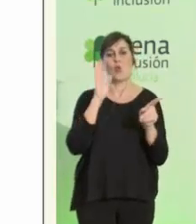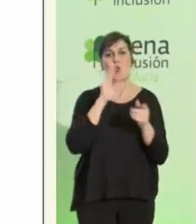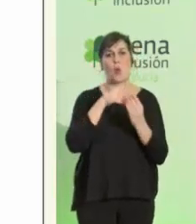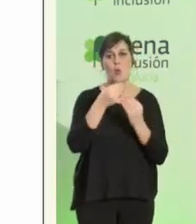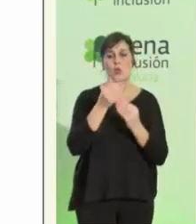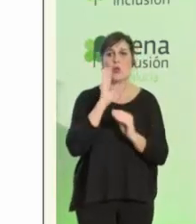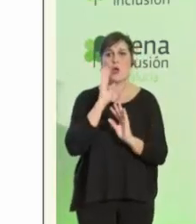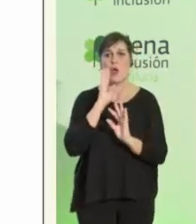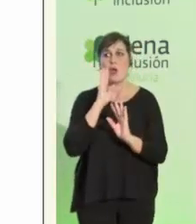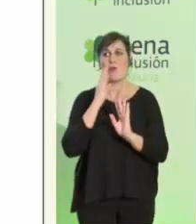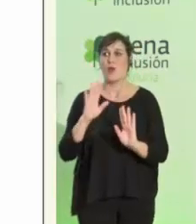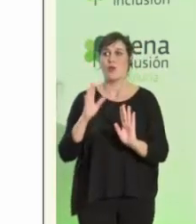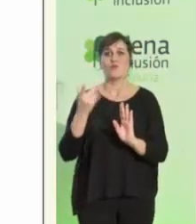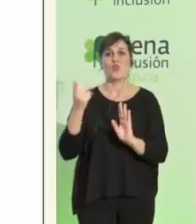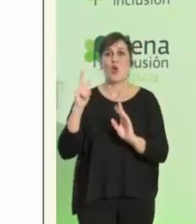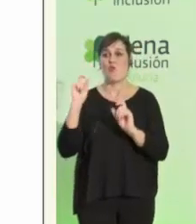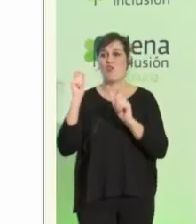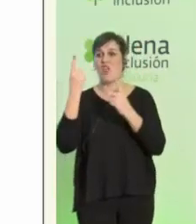por la evolución,